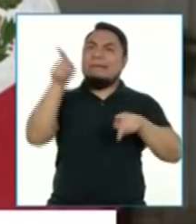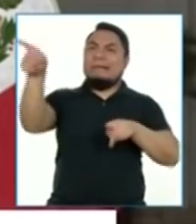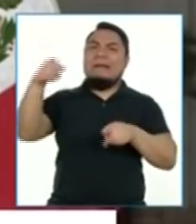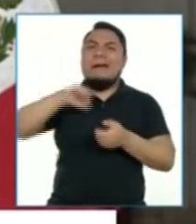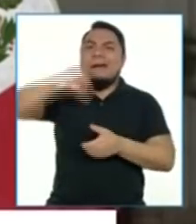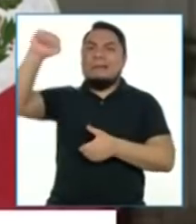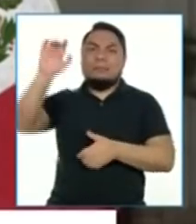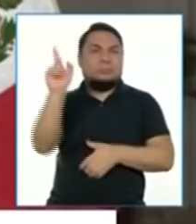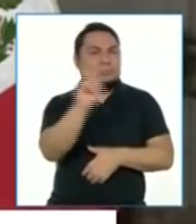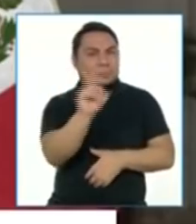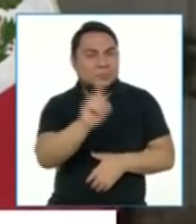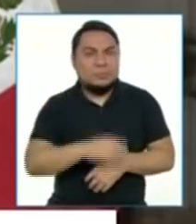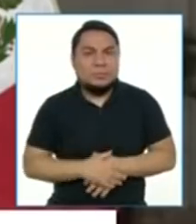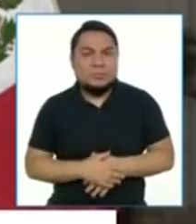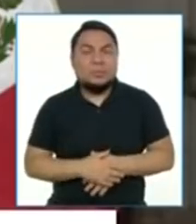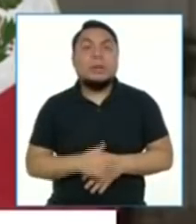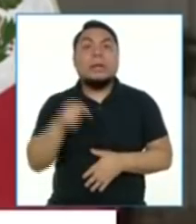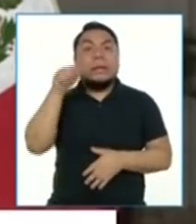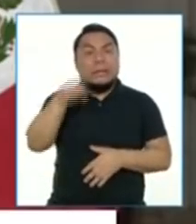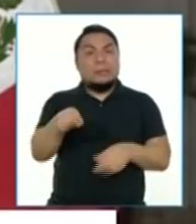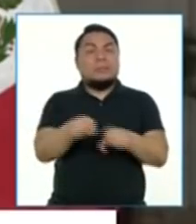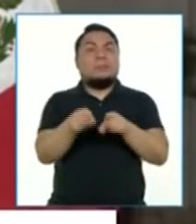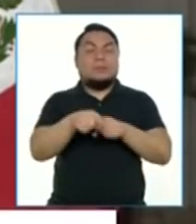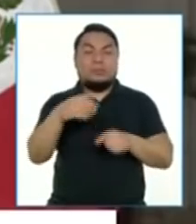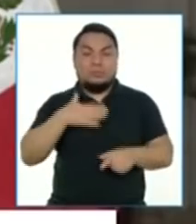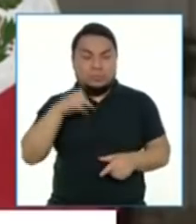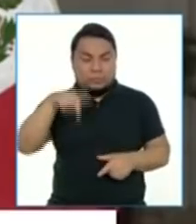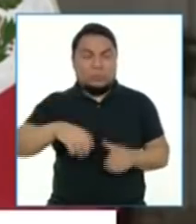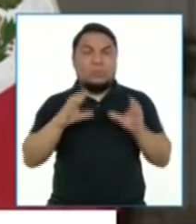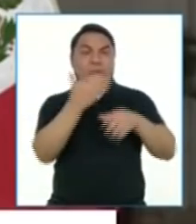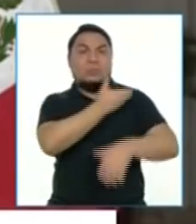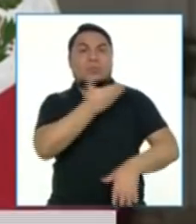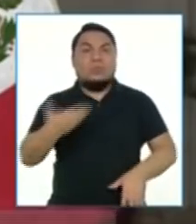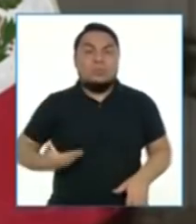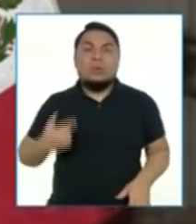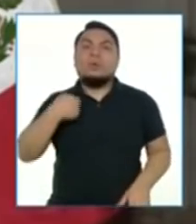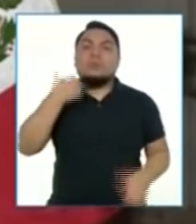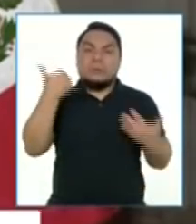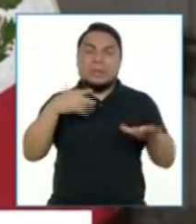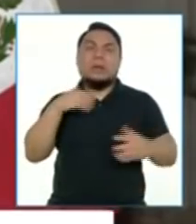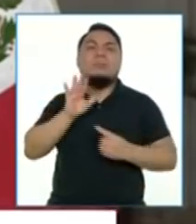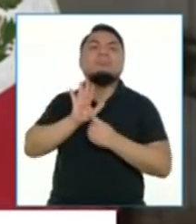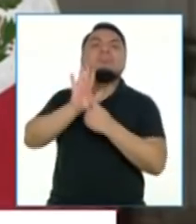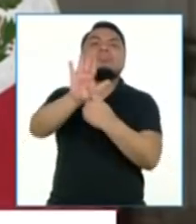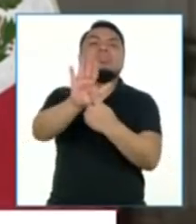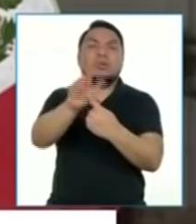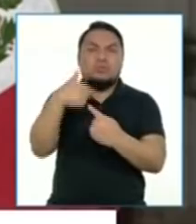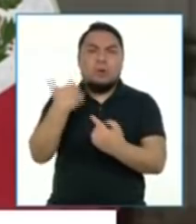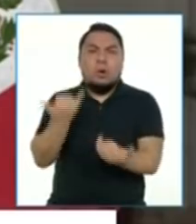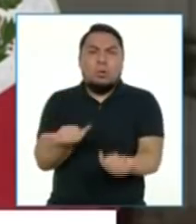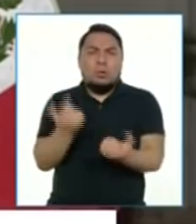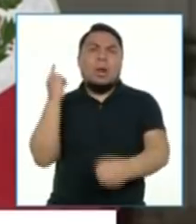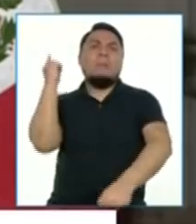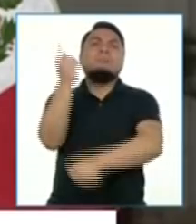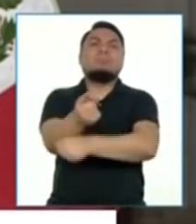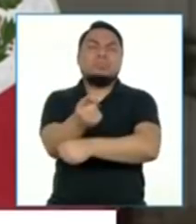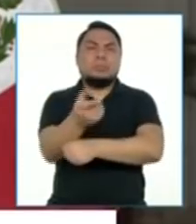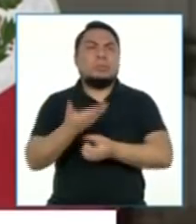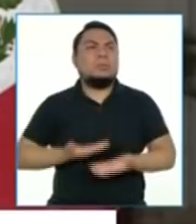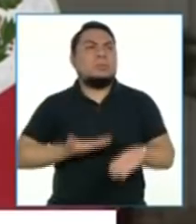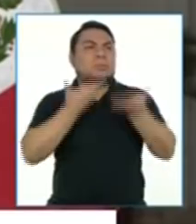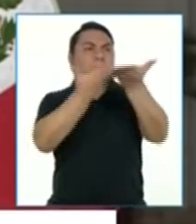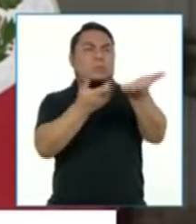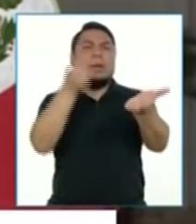por qué se coordinaban determinar aversiones en un sentido u otro eso definitivamente se debe investigar y